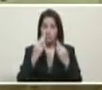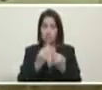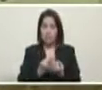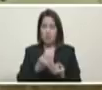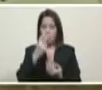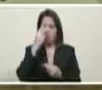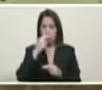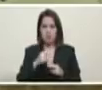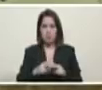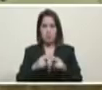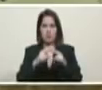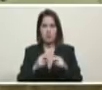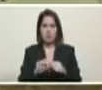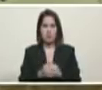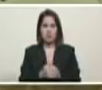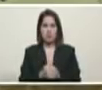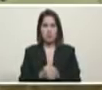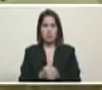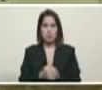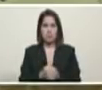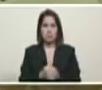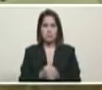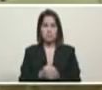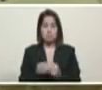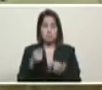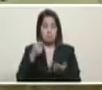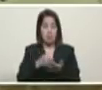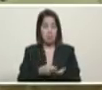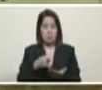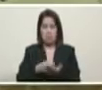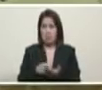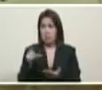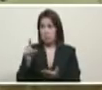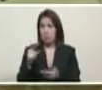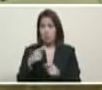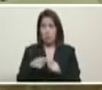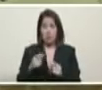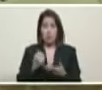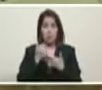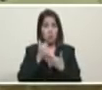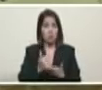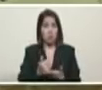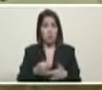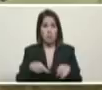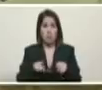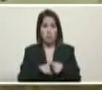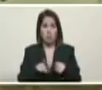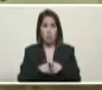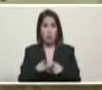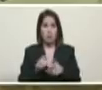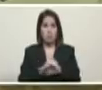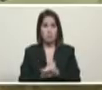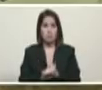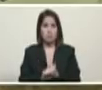Humildemente, con su humilde sueldo, sostenían a su familia.